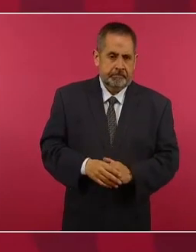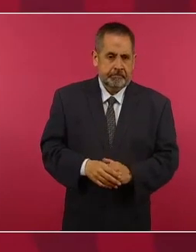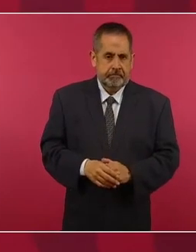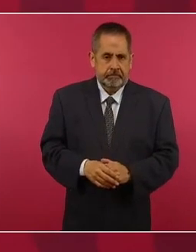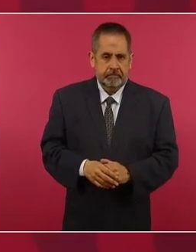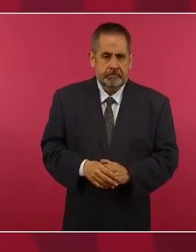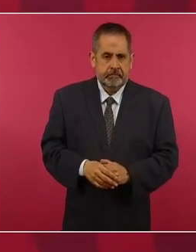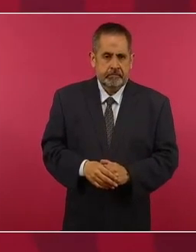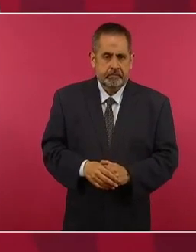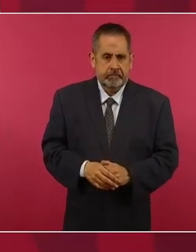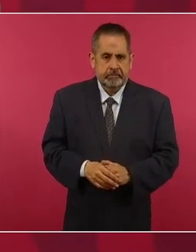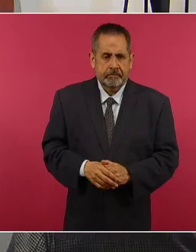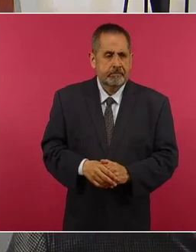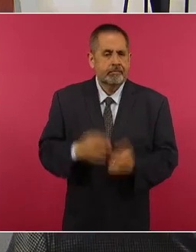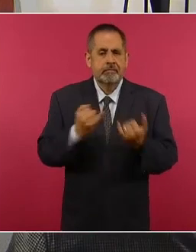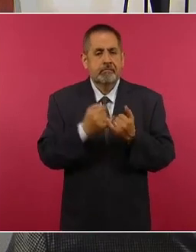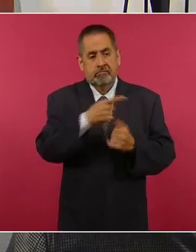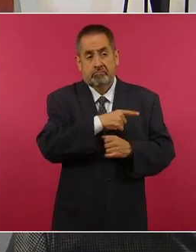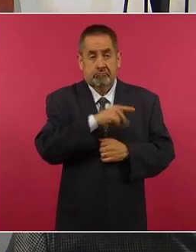es como el intelectual.